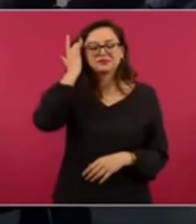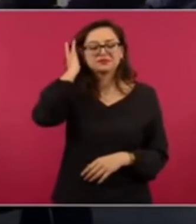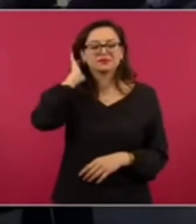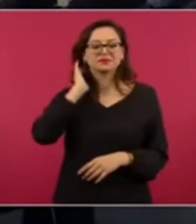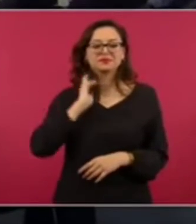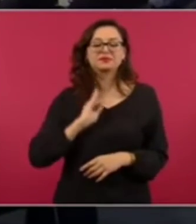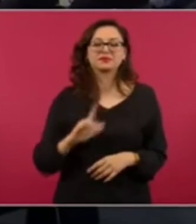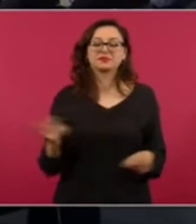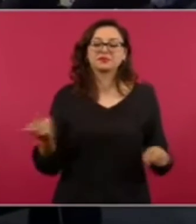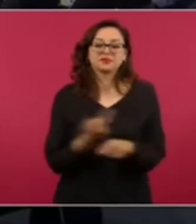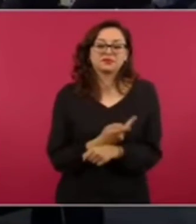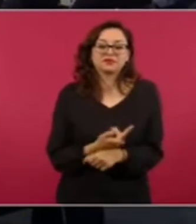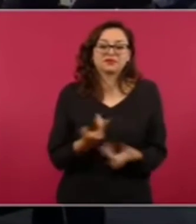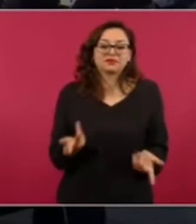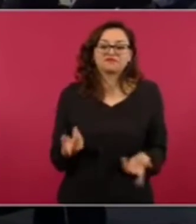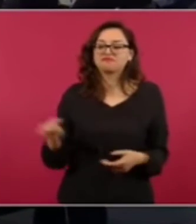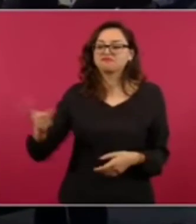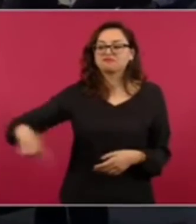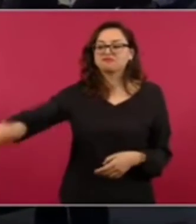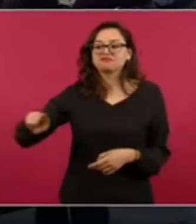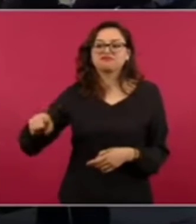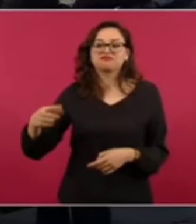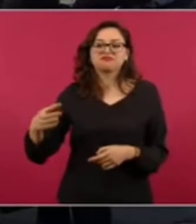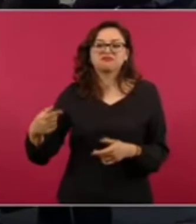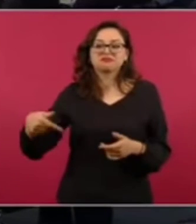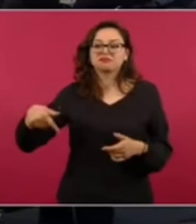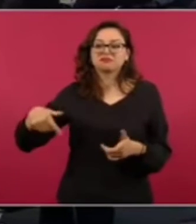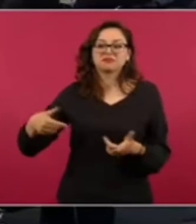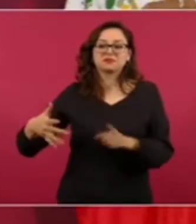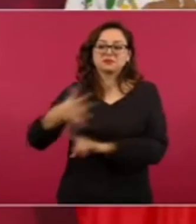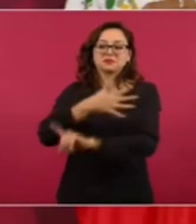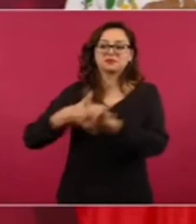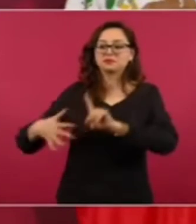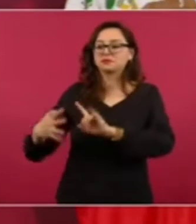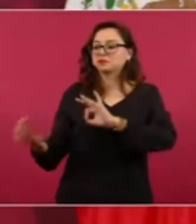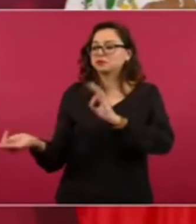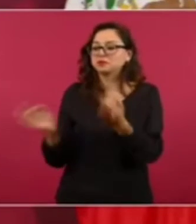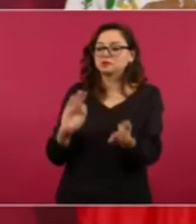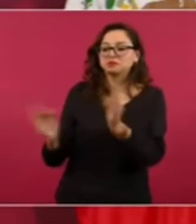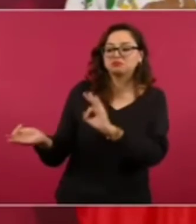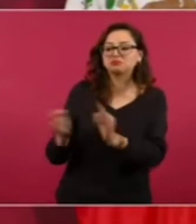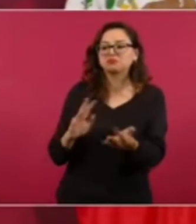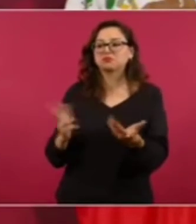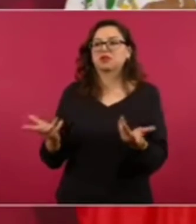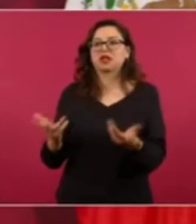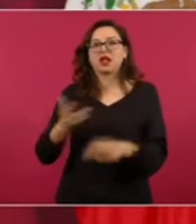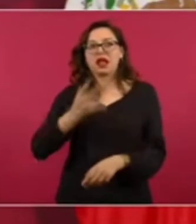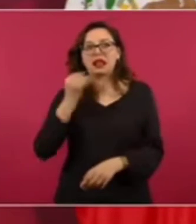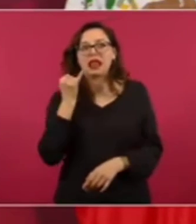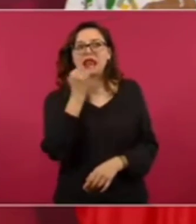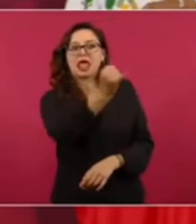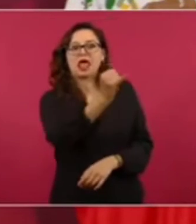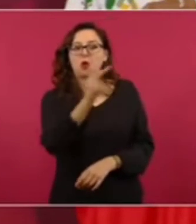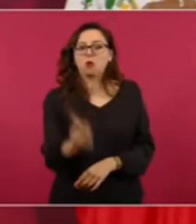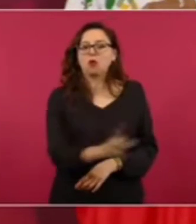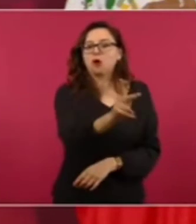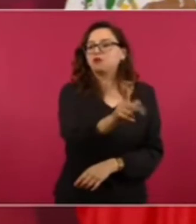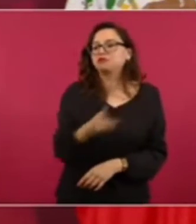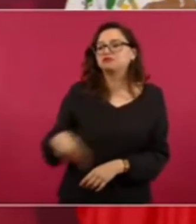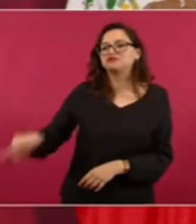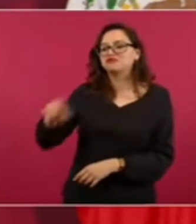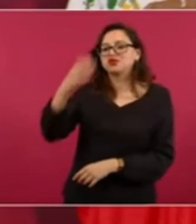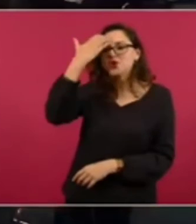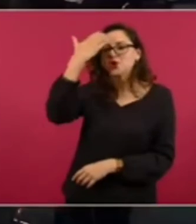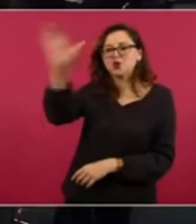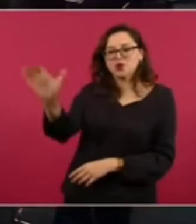no conocen lo que se está haciendo en todo el país. No hay un